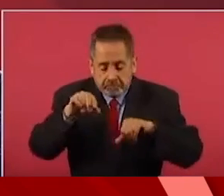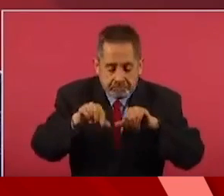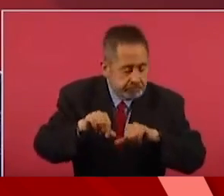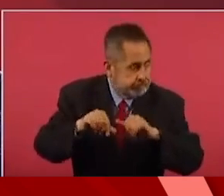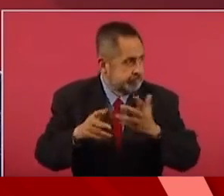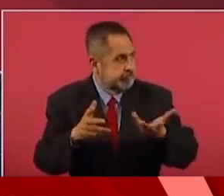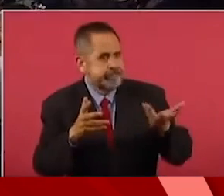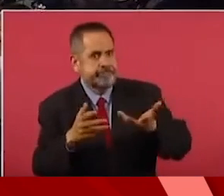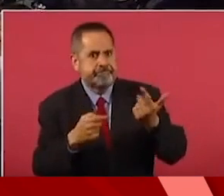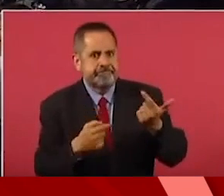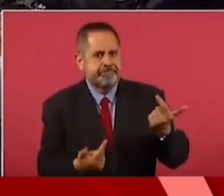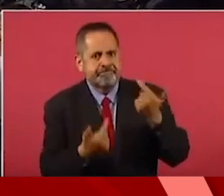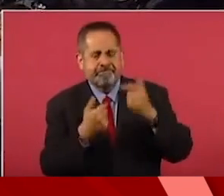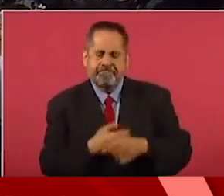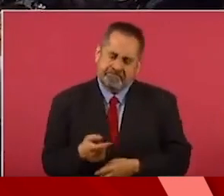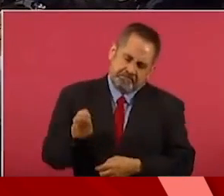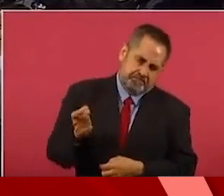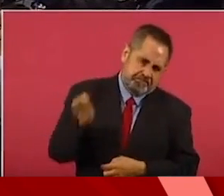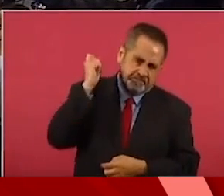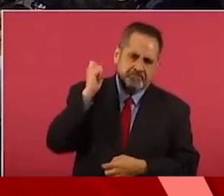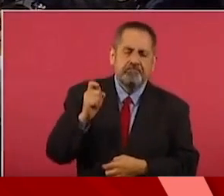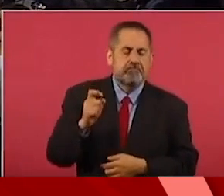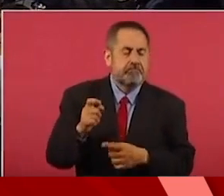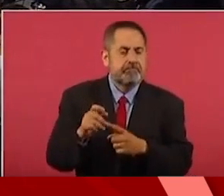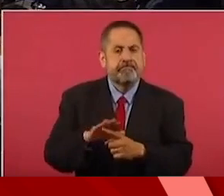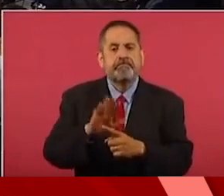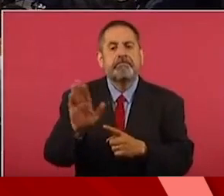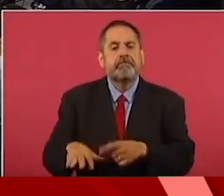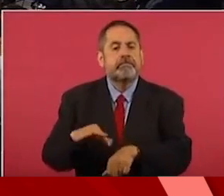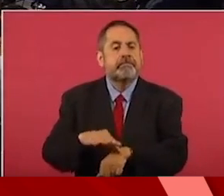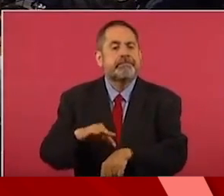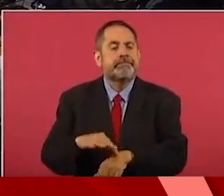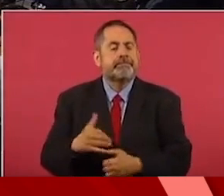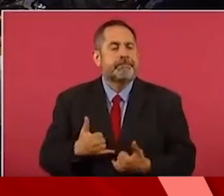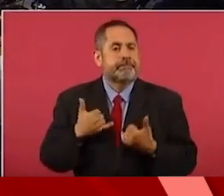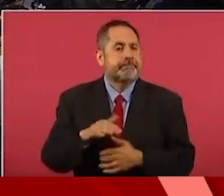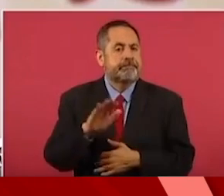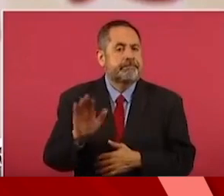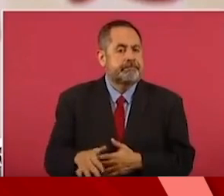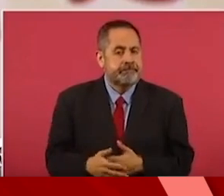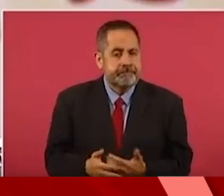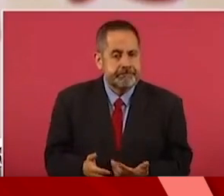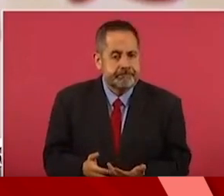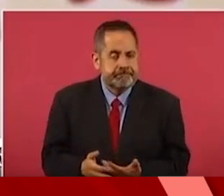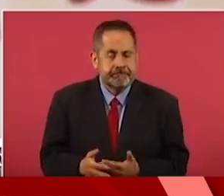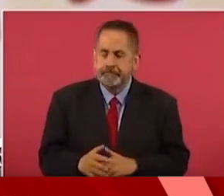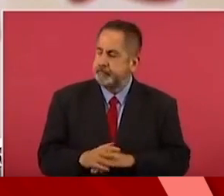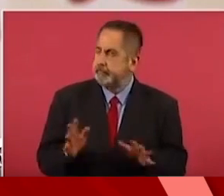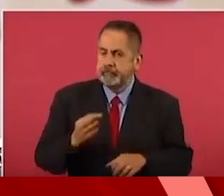y falleció lamentablemente el pasante. Esto desde luego, como lo termino diciendo, pues lo estamos